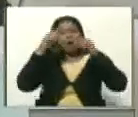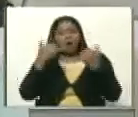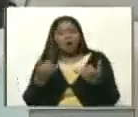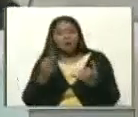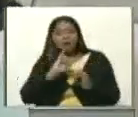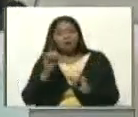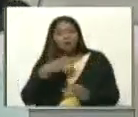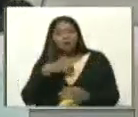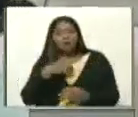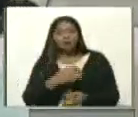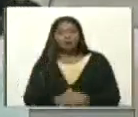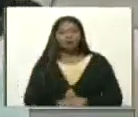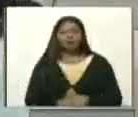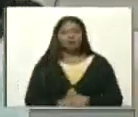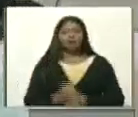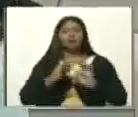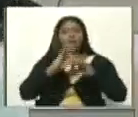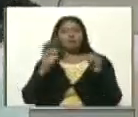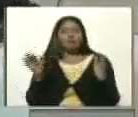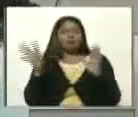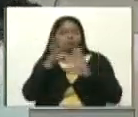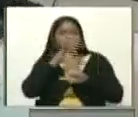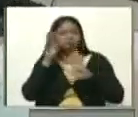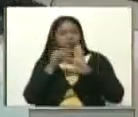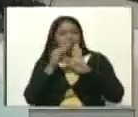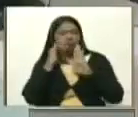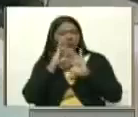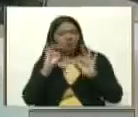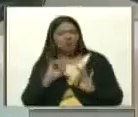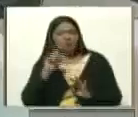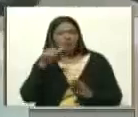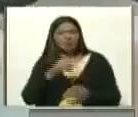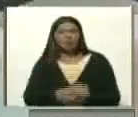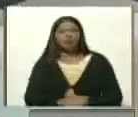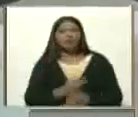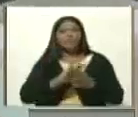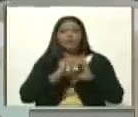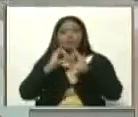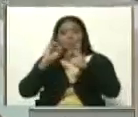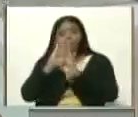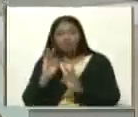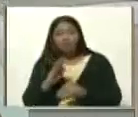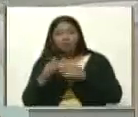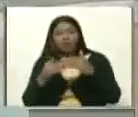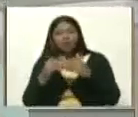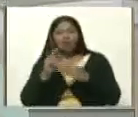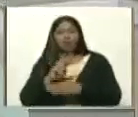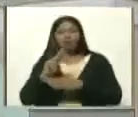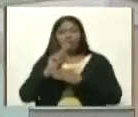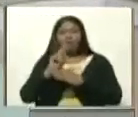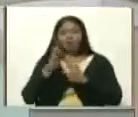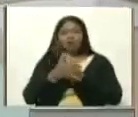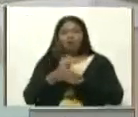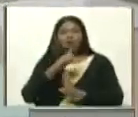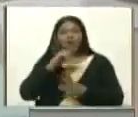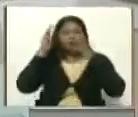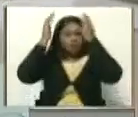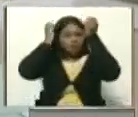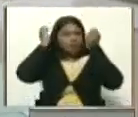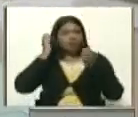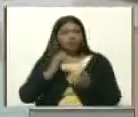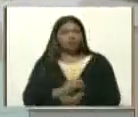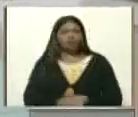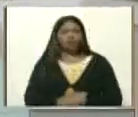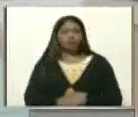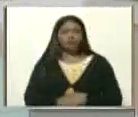el mismo, cuando hacemos la analogía, ¿por qué hacemos la analogía con este caso? Porque fue el mismo modus operandi que usaron con nuestro diplomático Alexa.